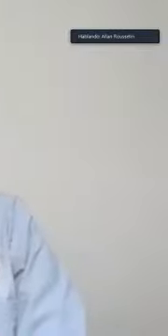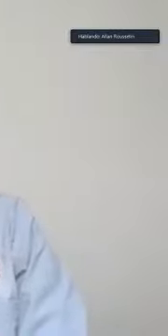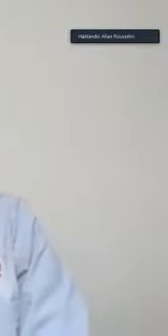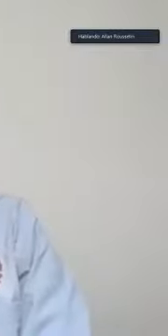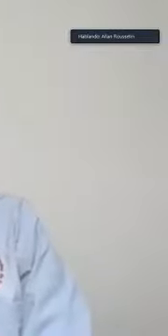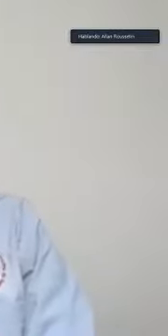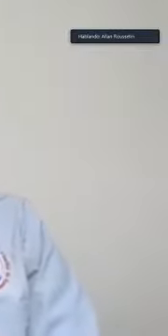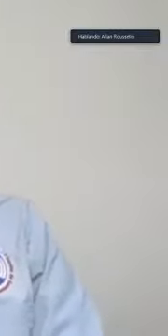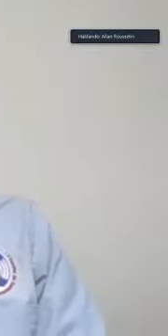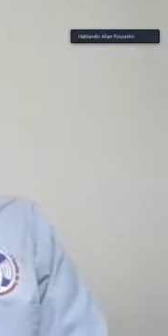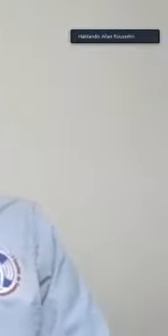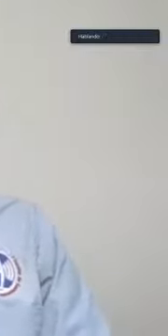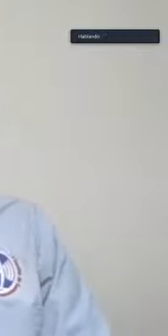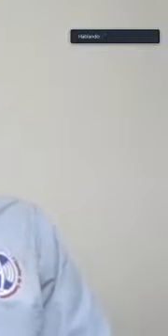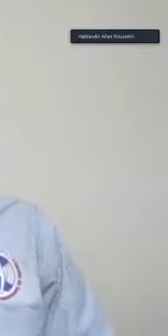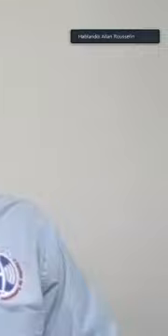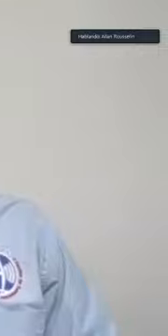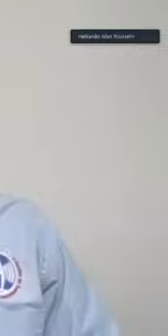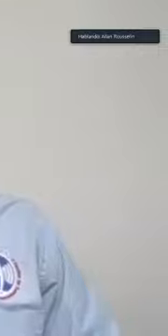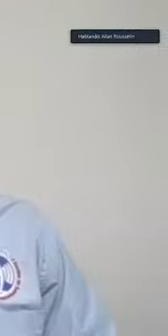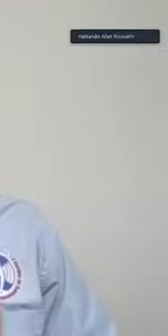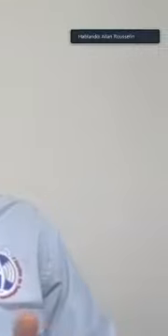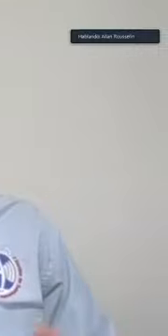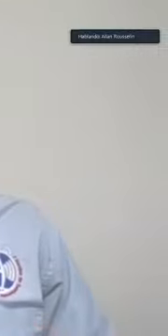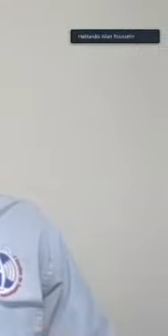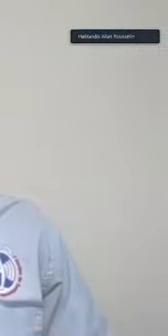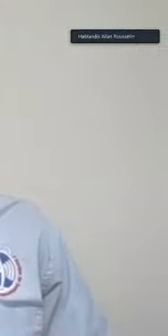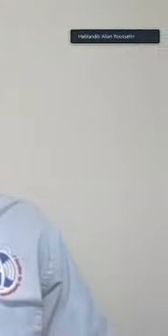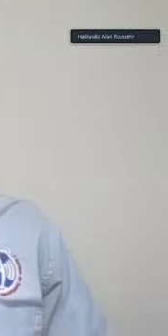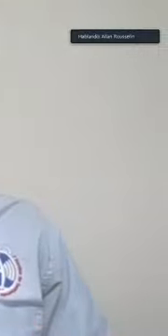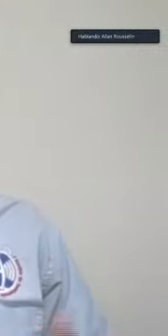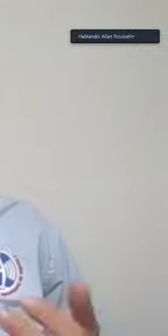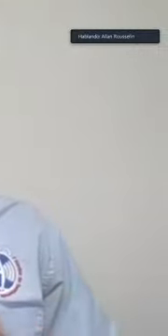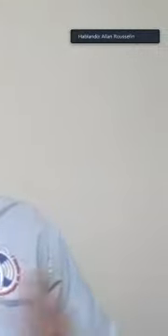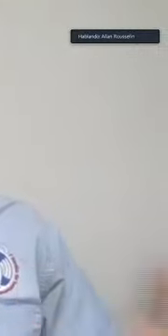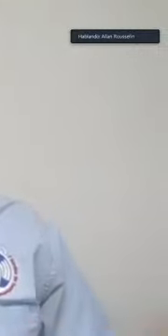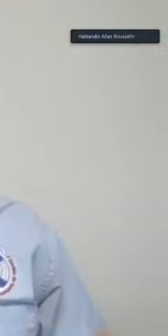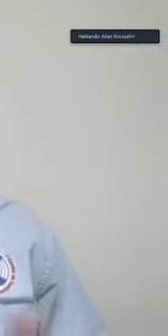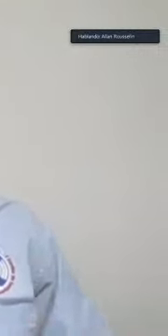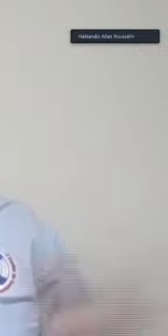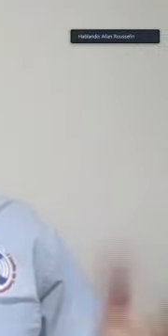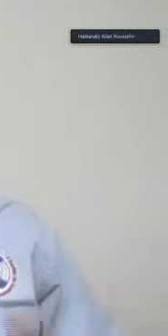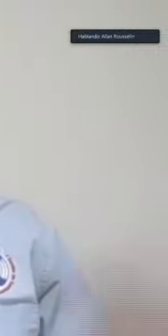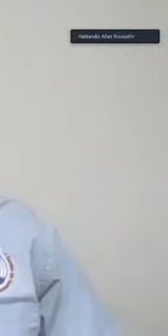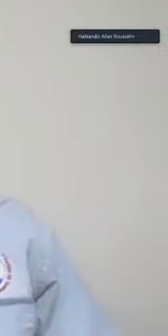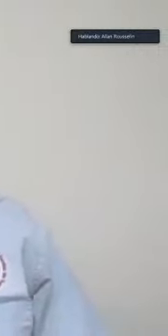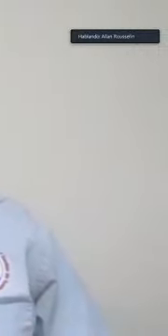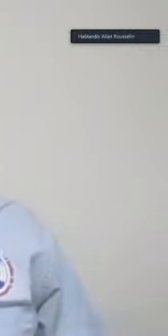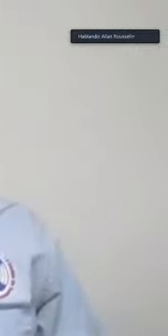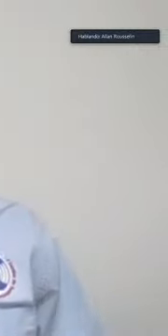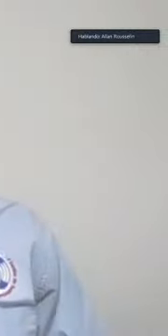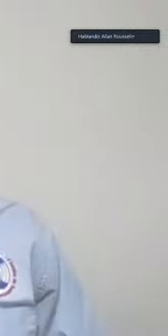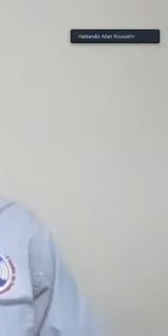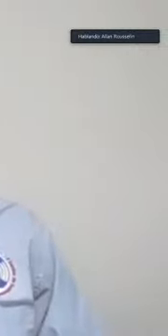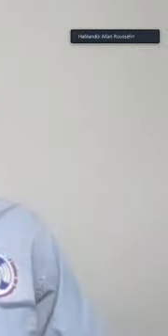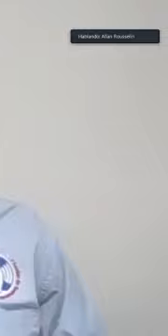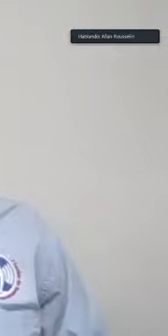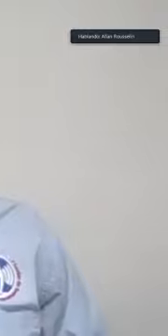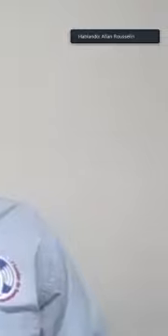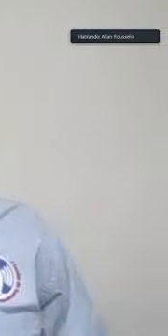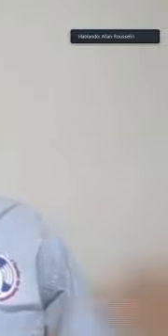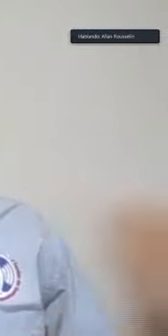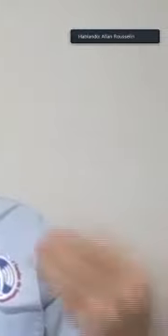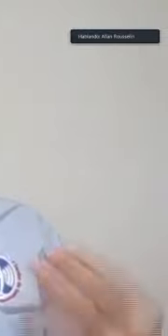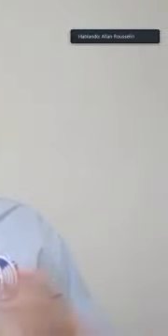de trabajo. Esto es muy, muy importante, sobre todo para las industrias y para las personas que trabajan en